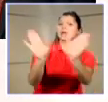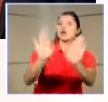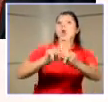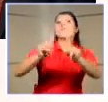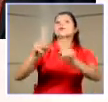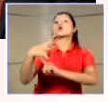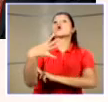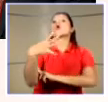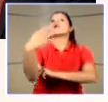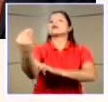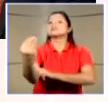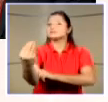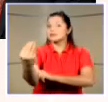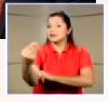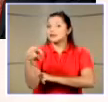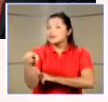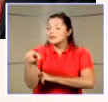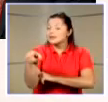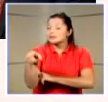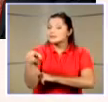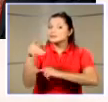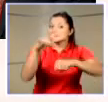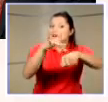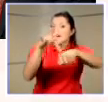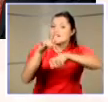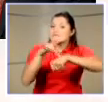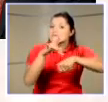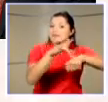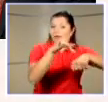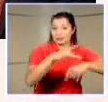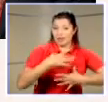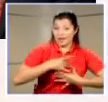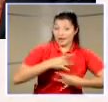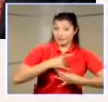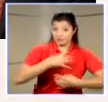poderosos intereses, muchos de los cuales están representados en las cámaras